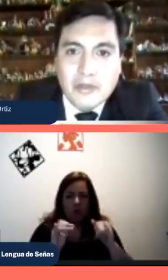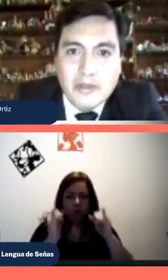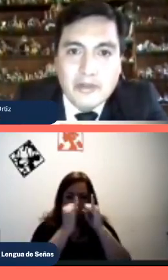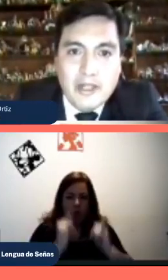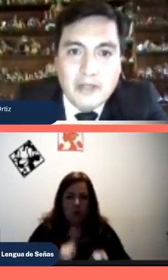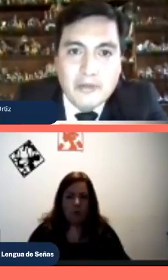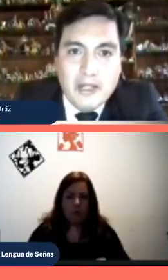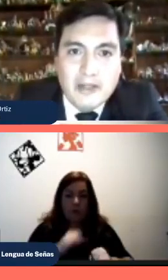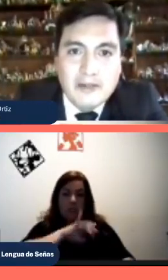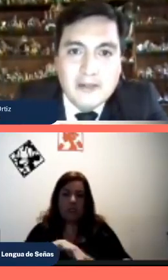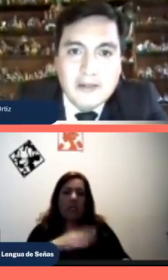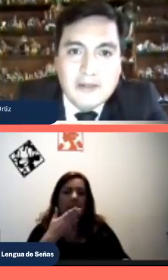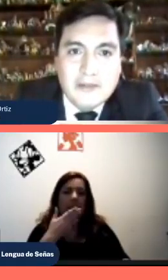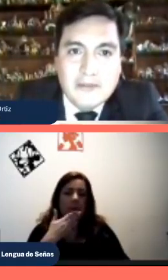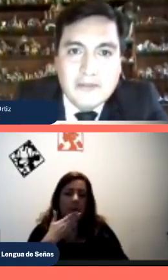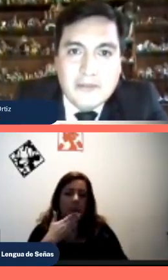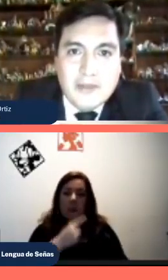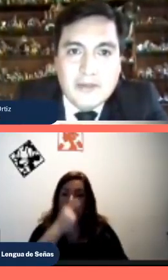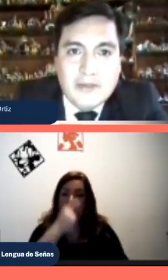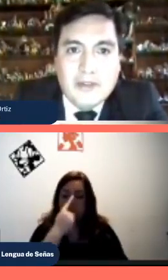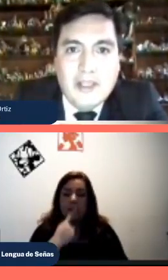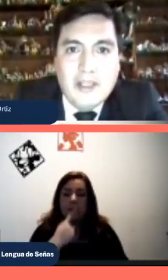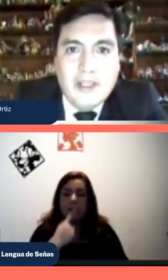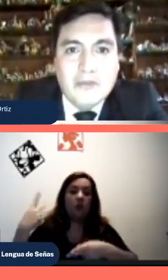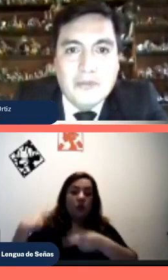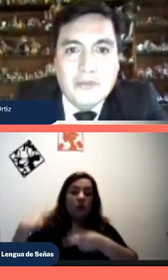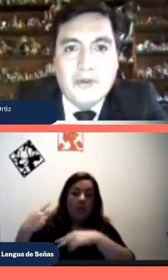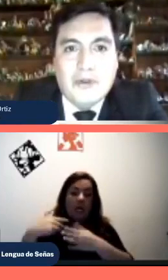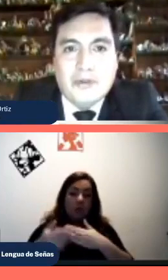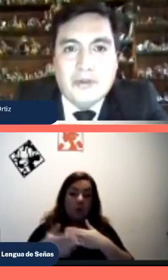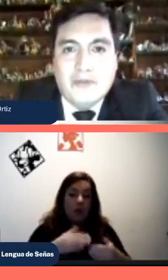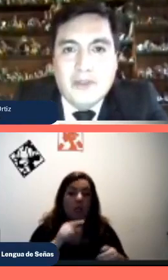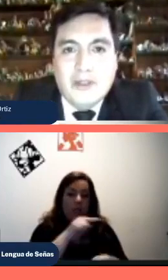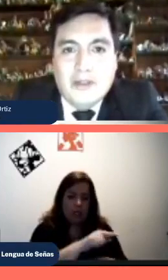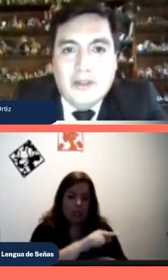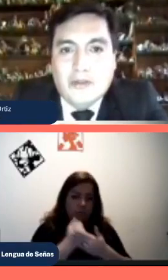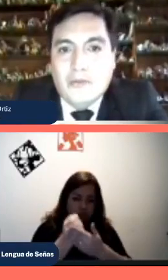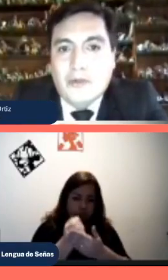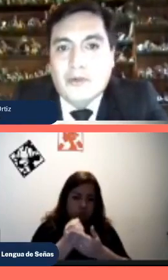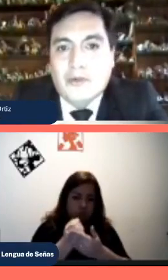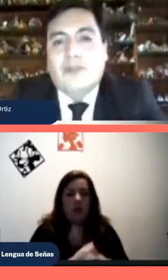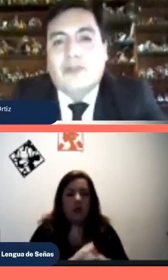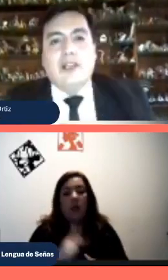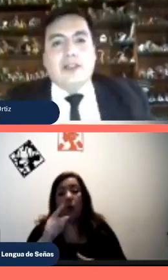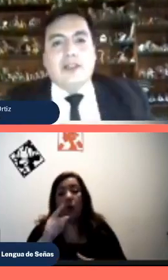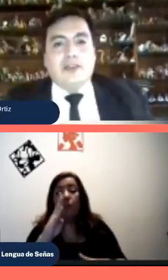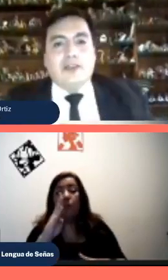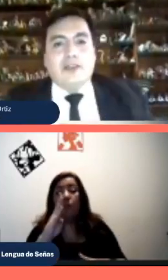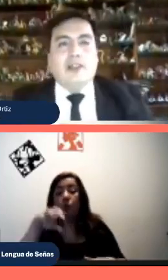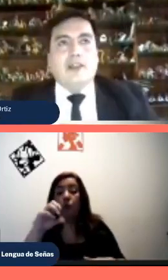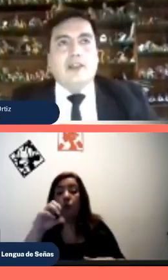Museo de Historia Natural. Y don Bruno Grossi. Don Bruno Grossi,